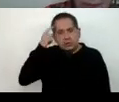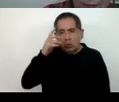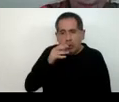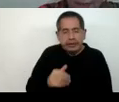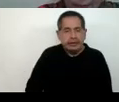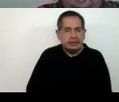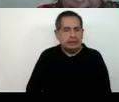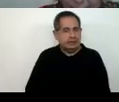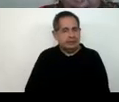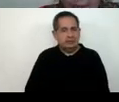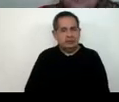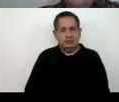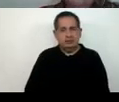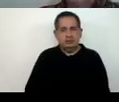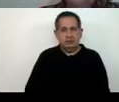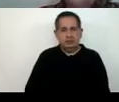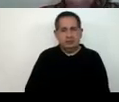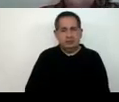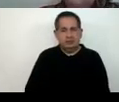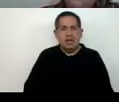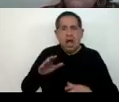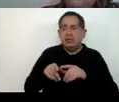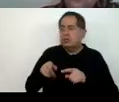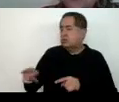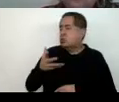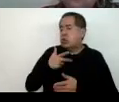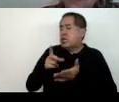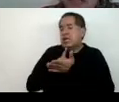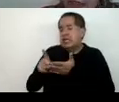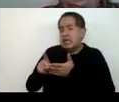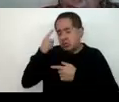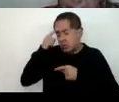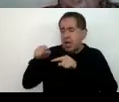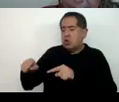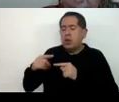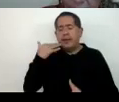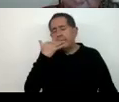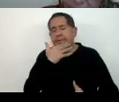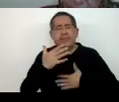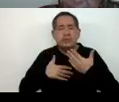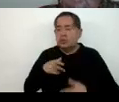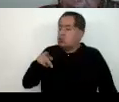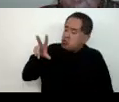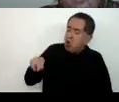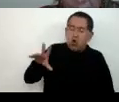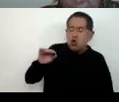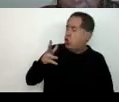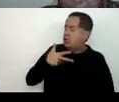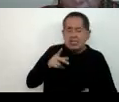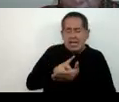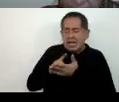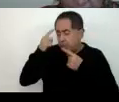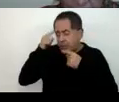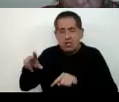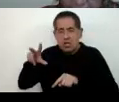que no tienen derecho a disfrutar del sobre todo, y mucho menos al